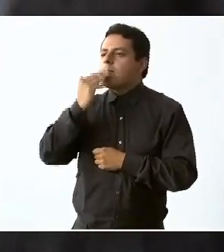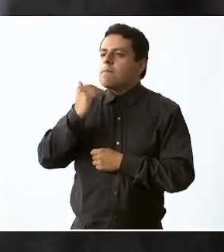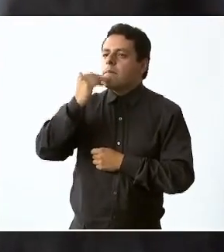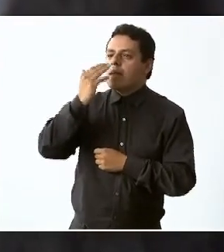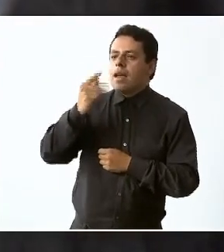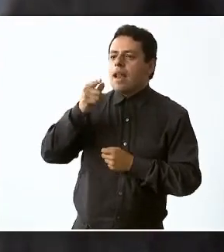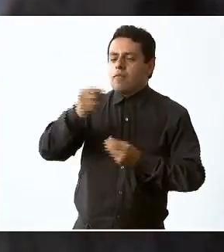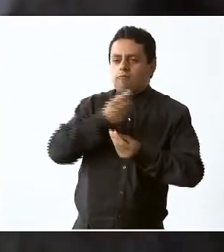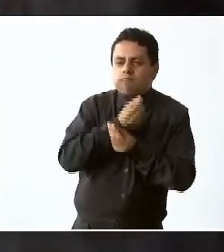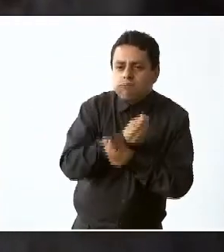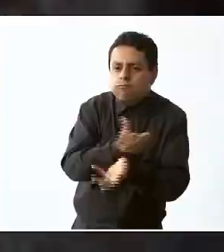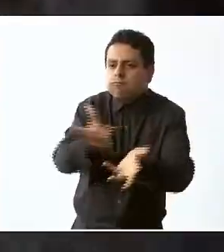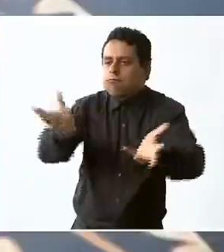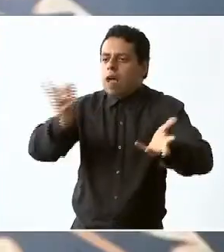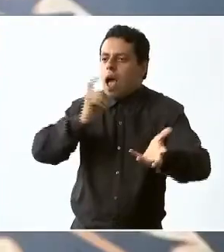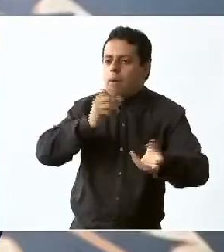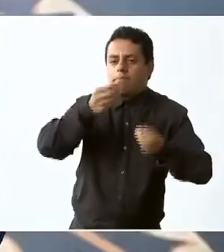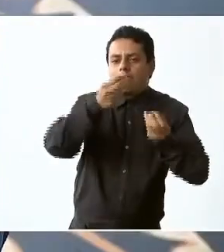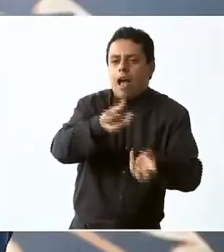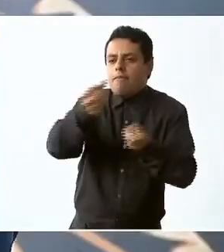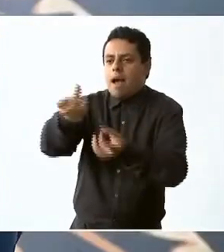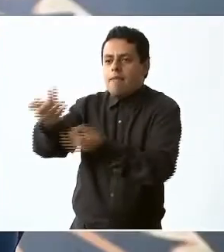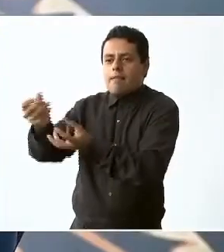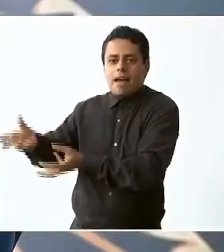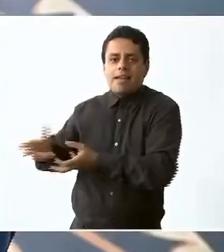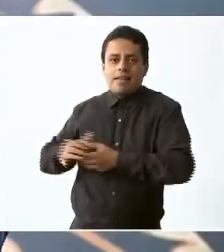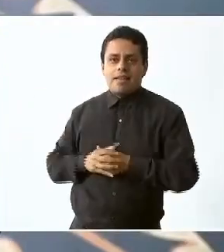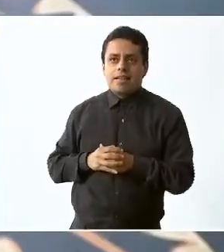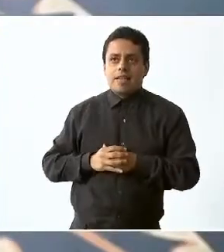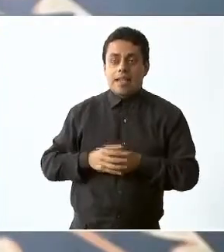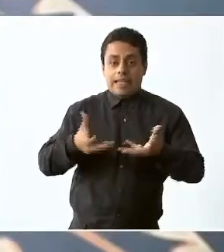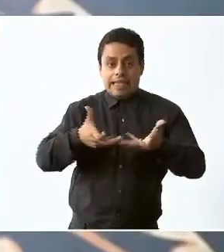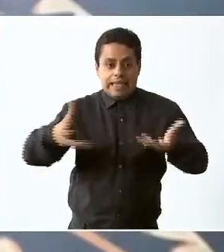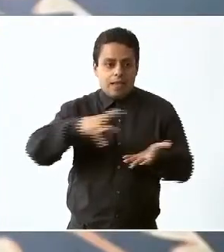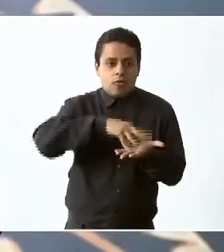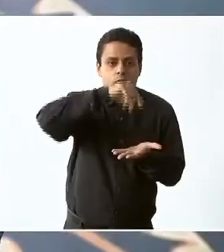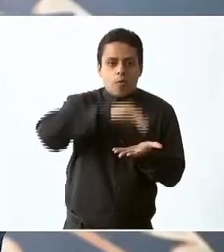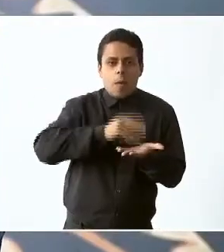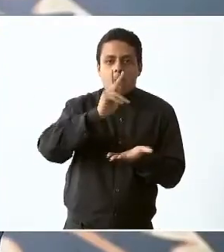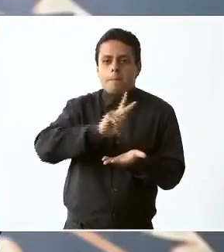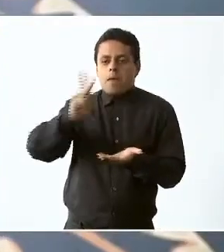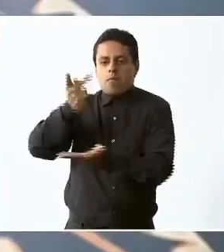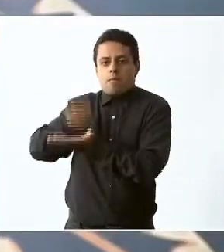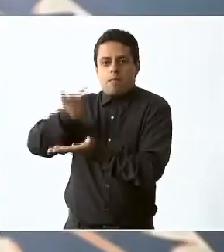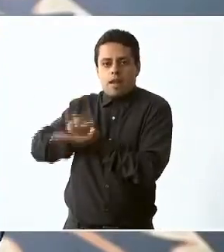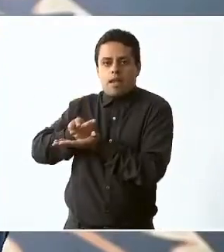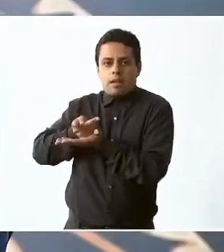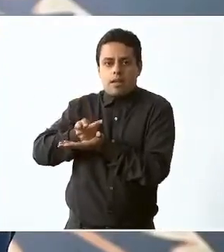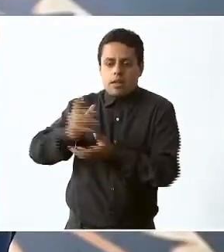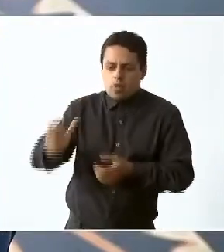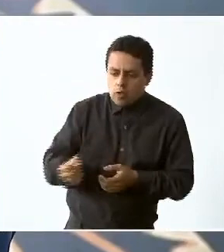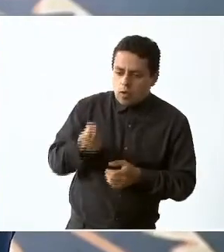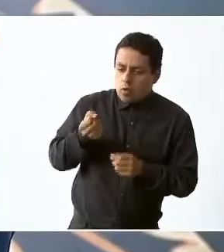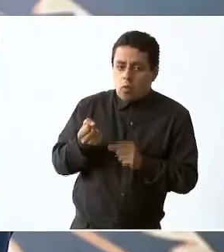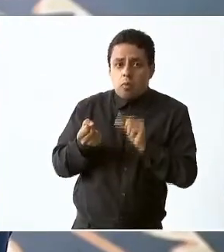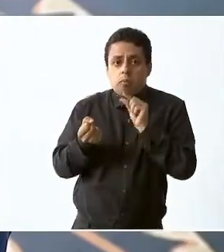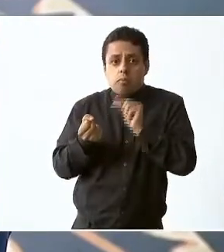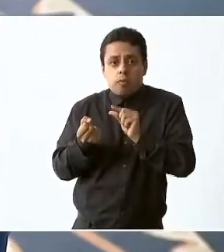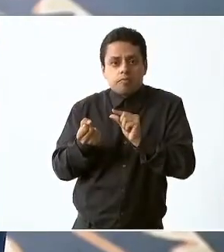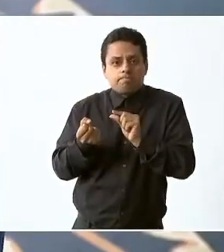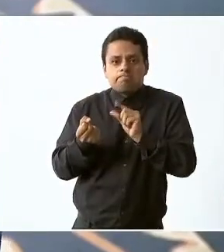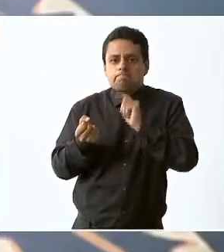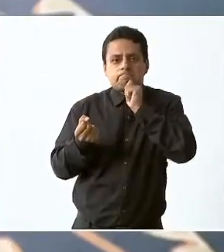de jarabe. Tu barro suena plata, y en tu puño su sonora miseria es